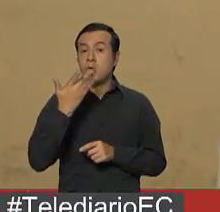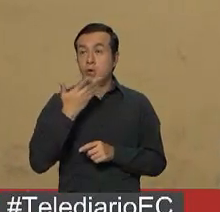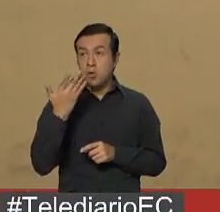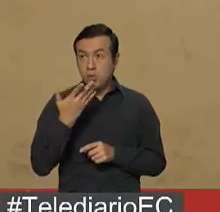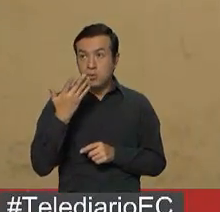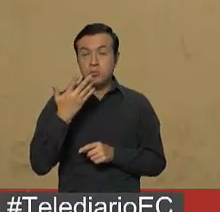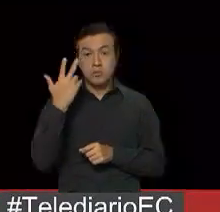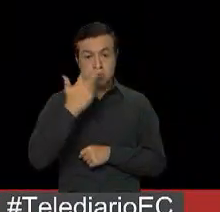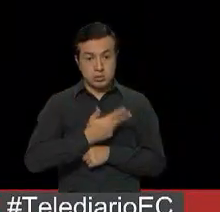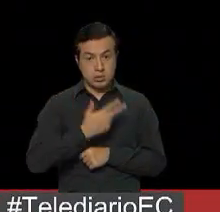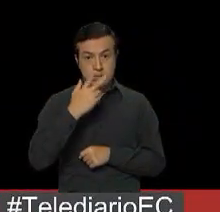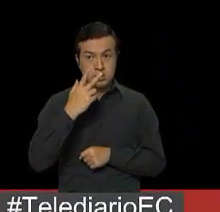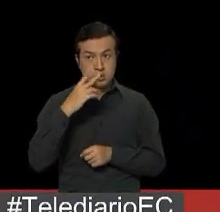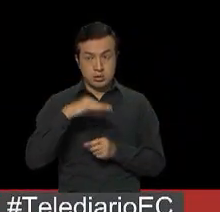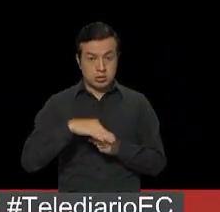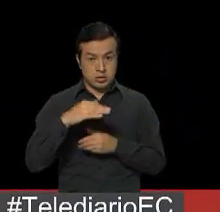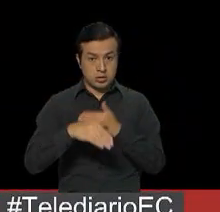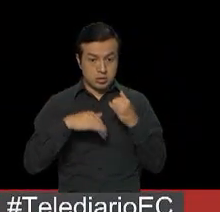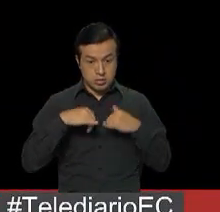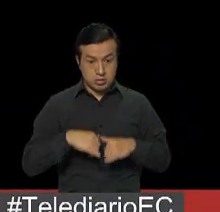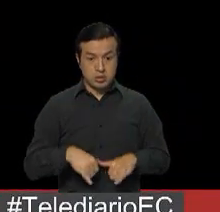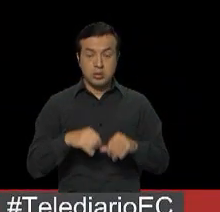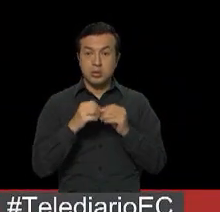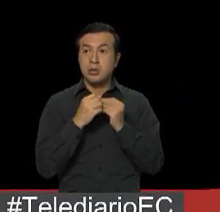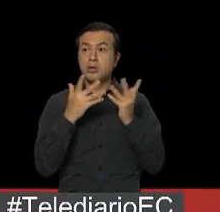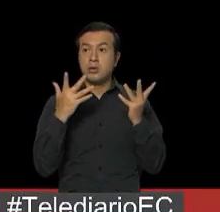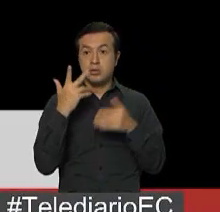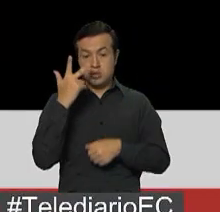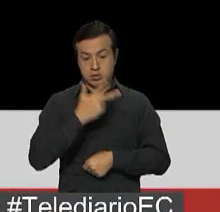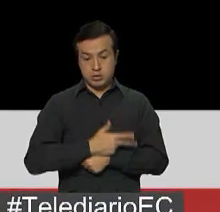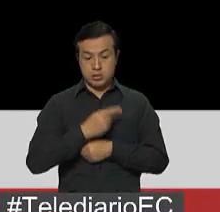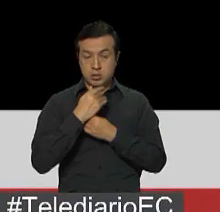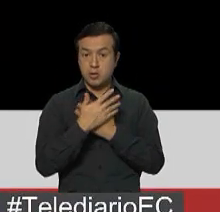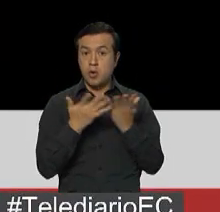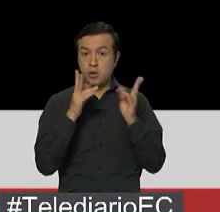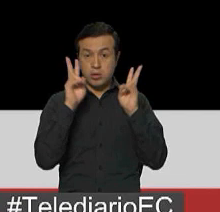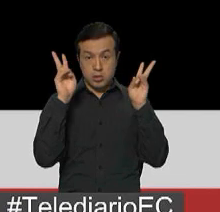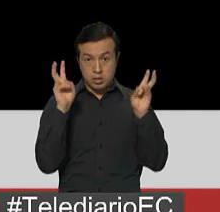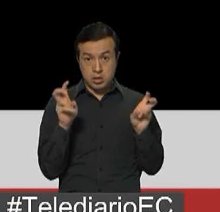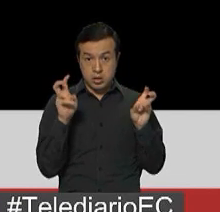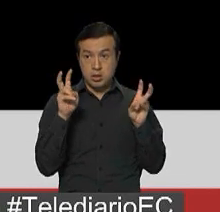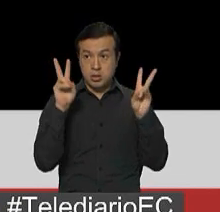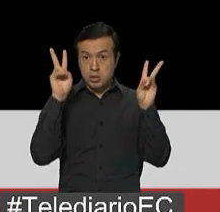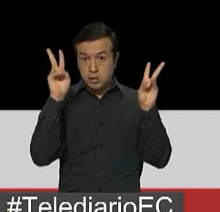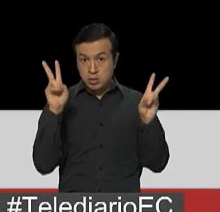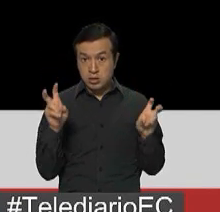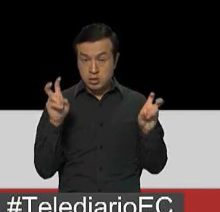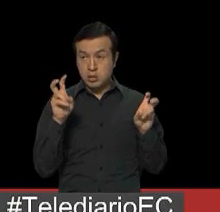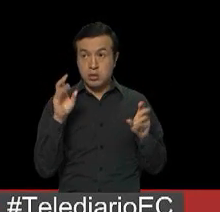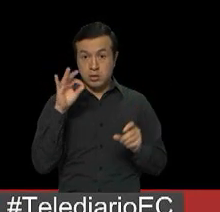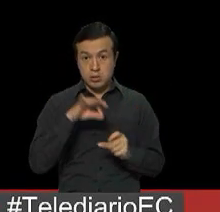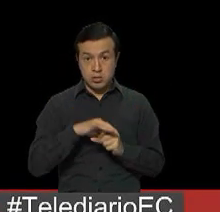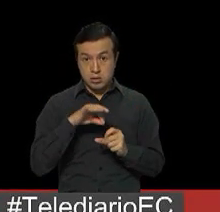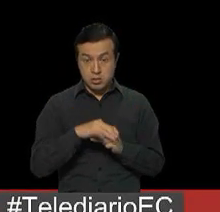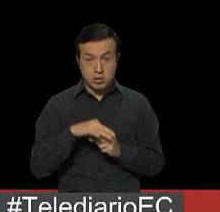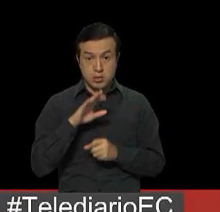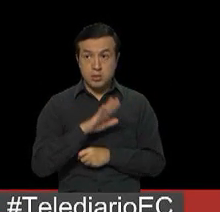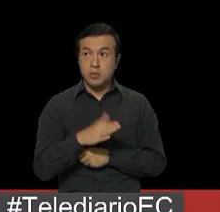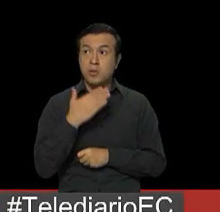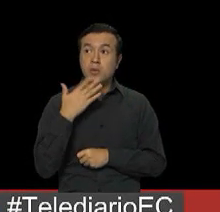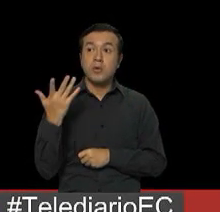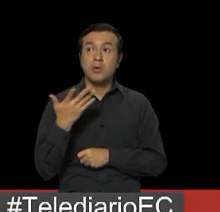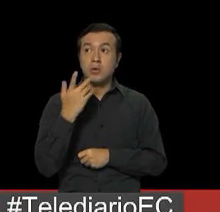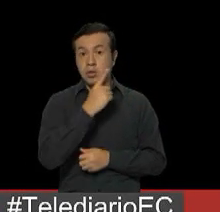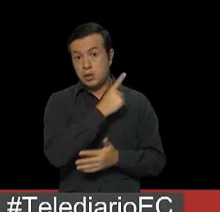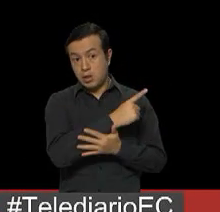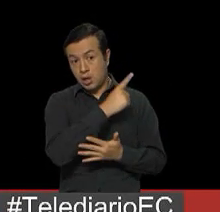en tres días seguir por la vía de hacerlo en tres días las votaciones no aceptaría en el sentido de